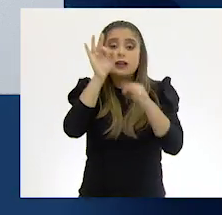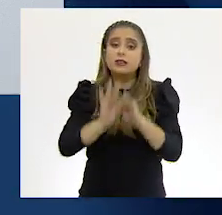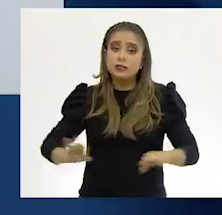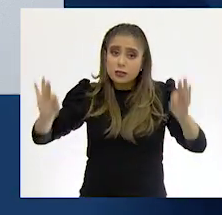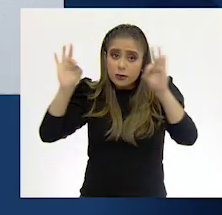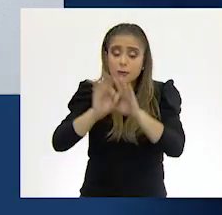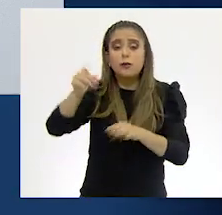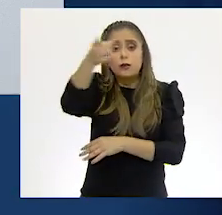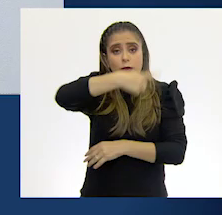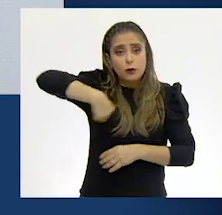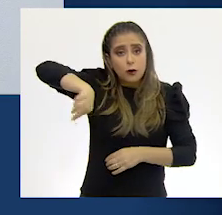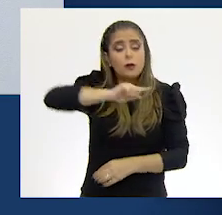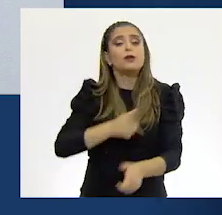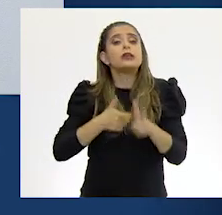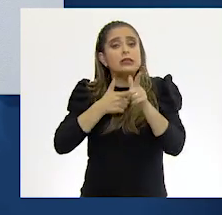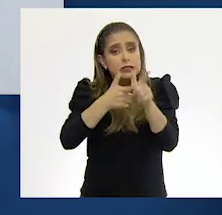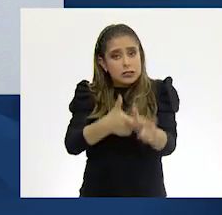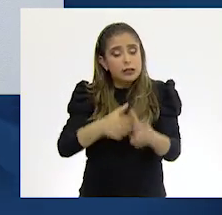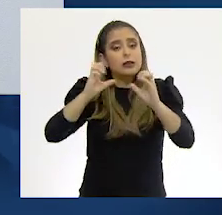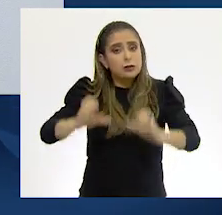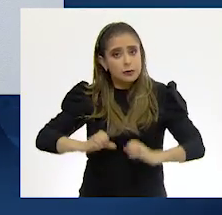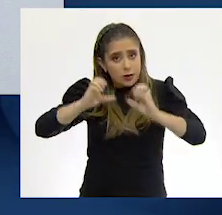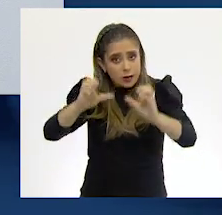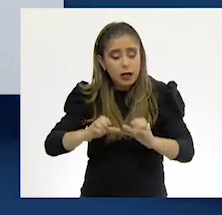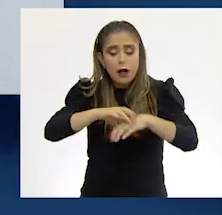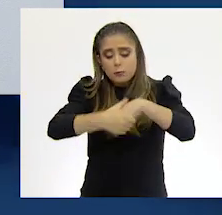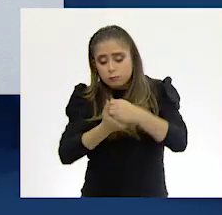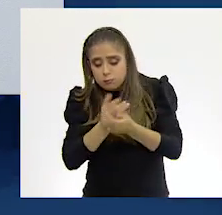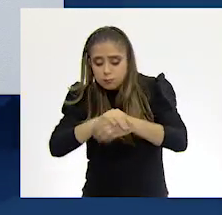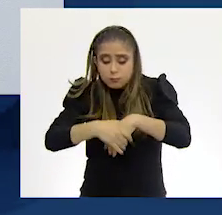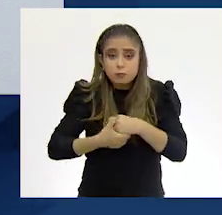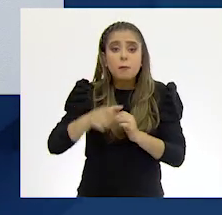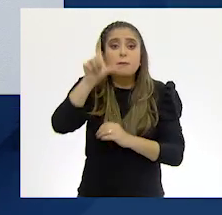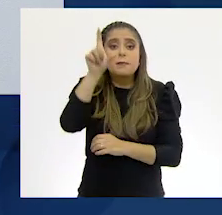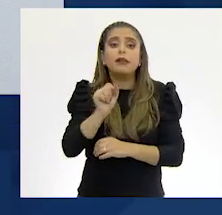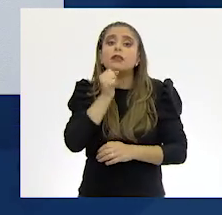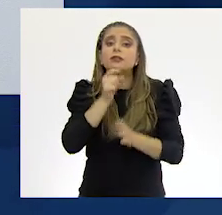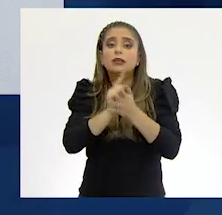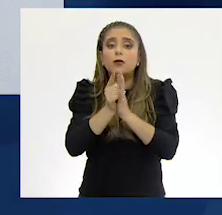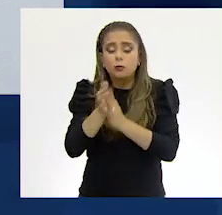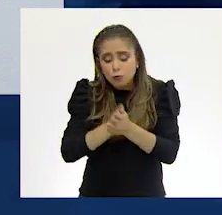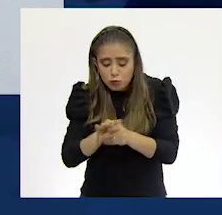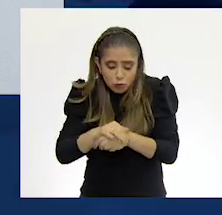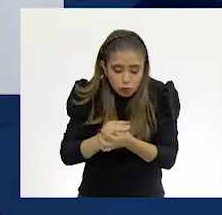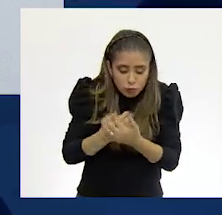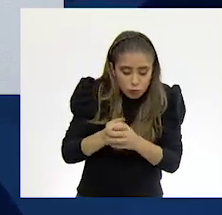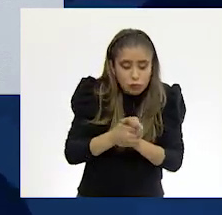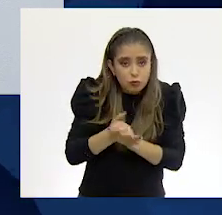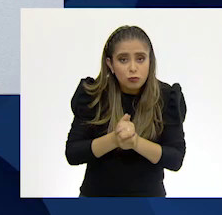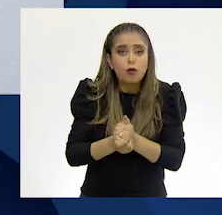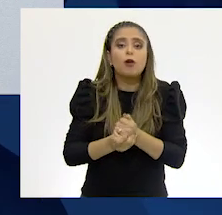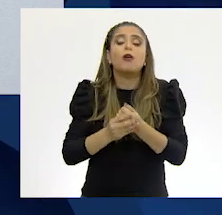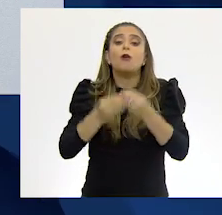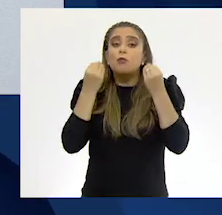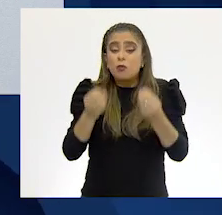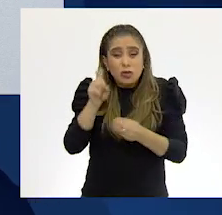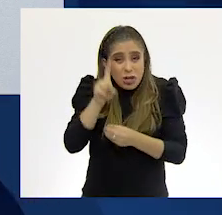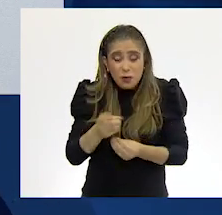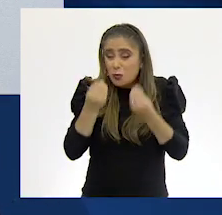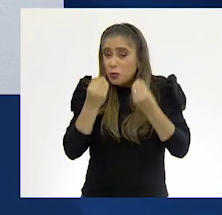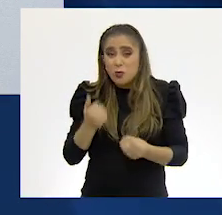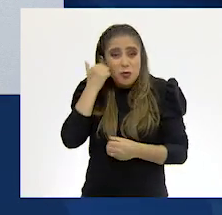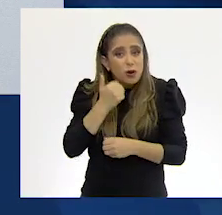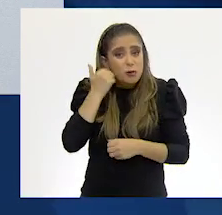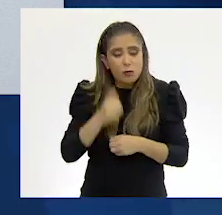importante seguir cuidándonos, lavándonos las manos por lo menos durante 20 segundos, usando mucha agua y